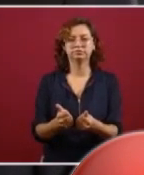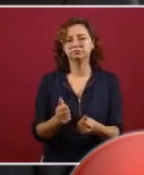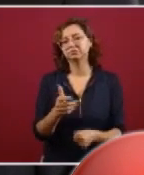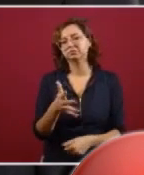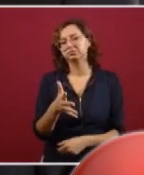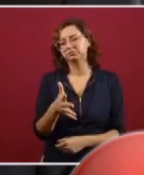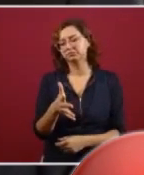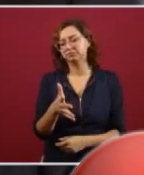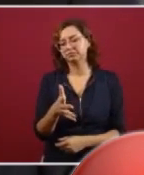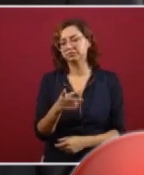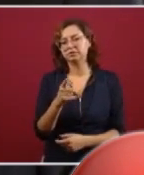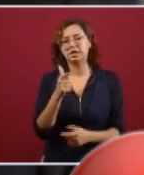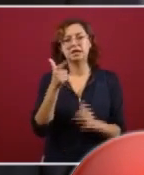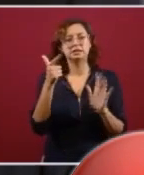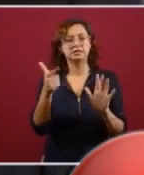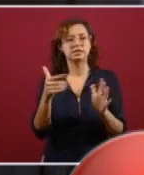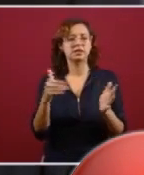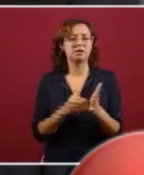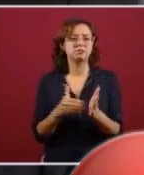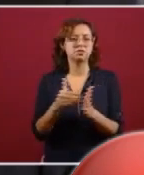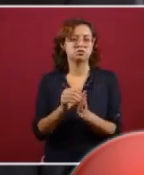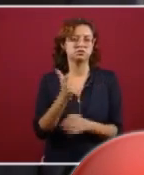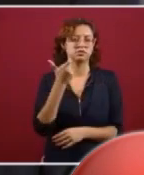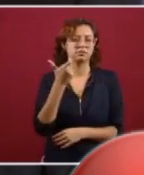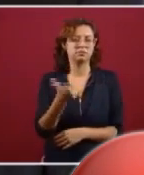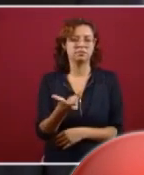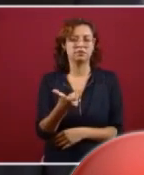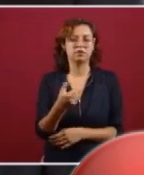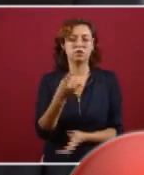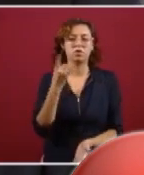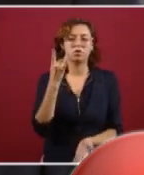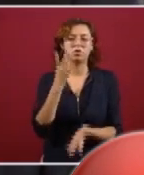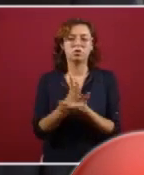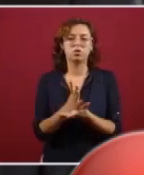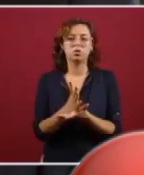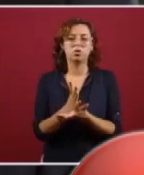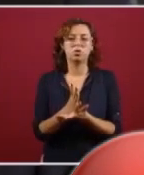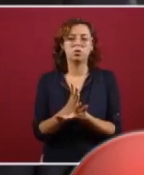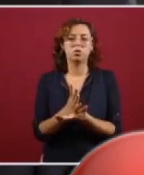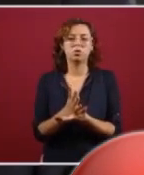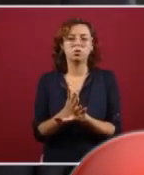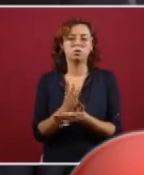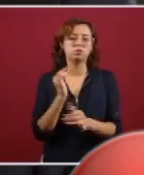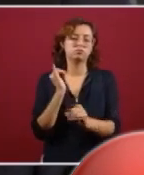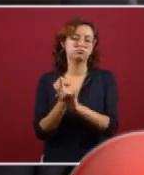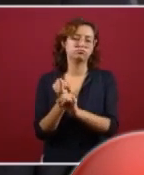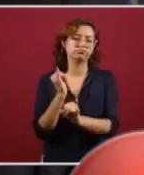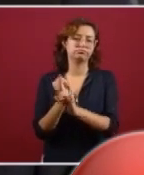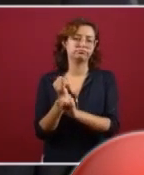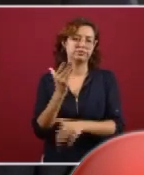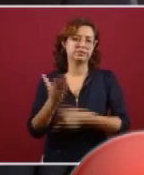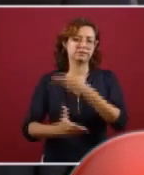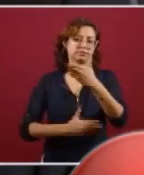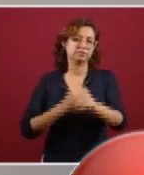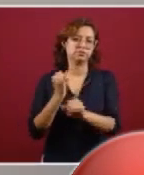cerca de 7 millones de pesos, nada más por servicio de internet.